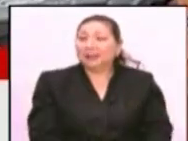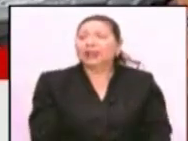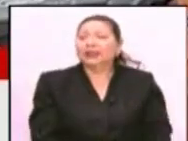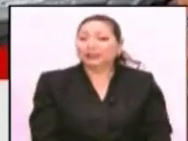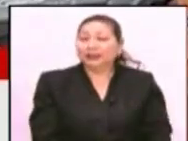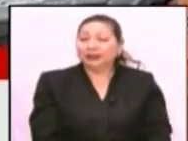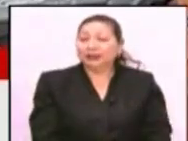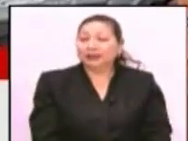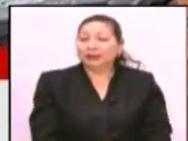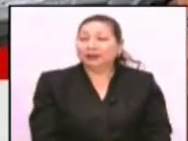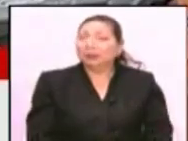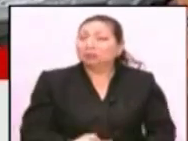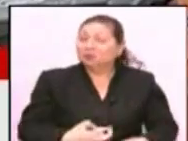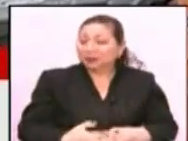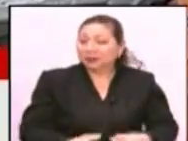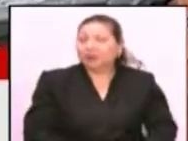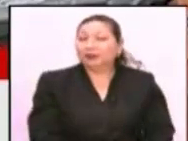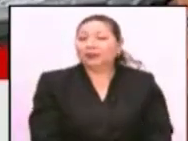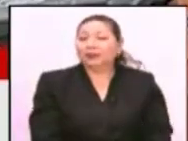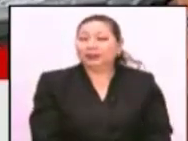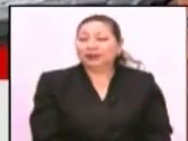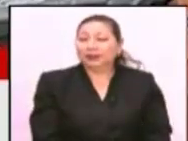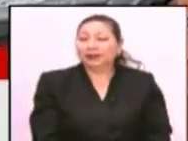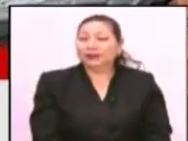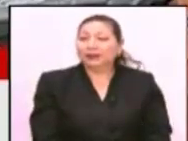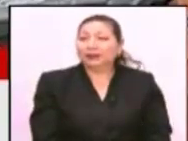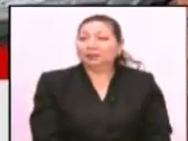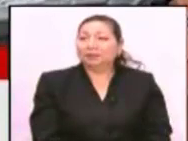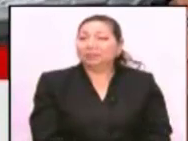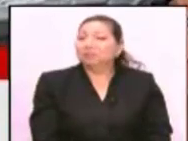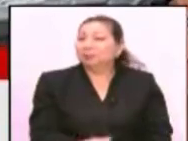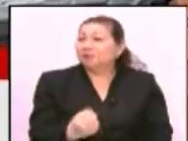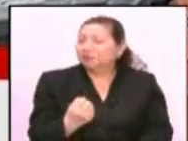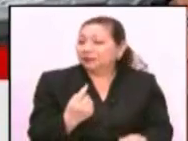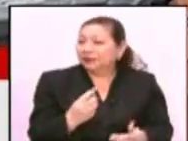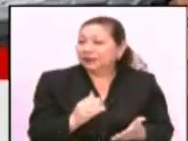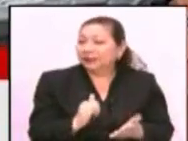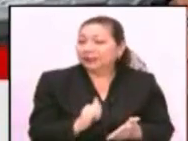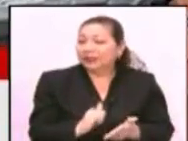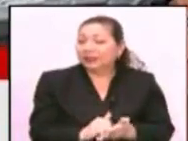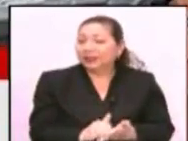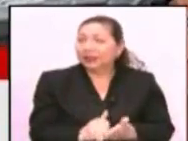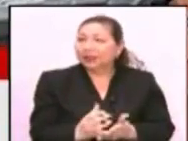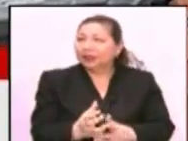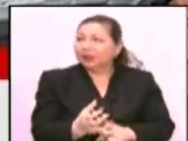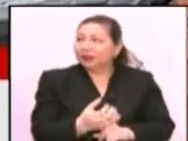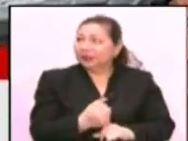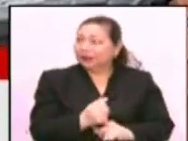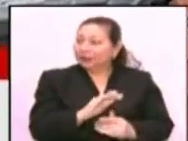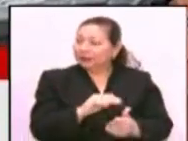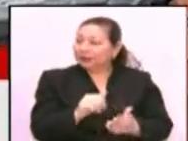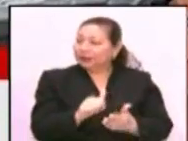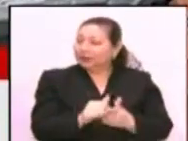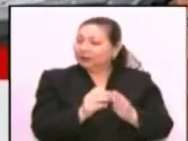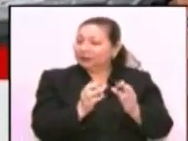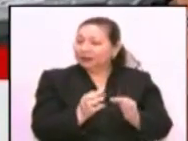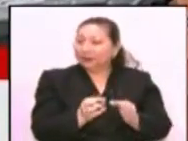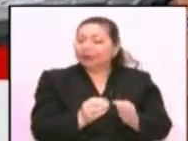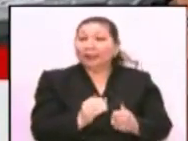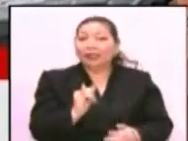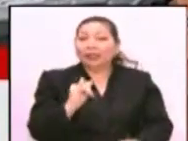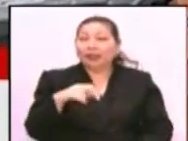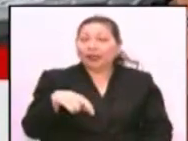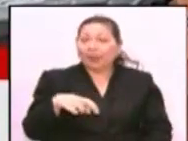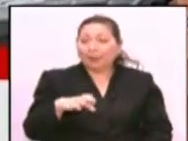tema muy productivo. Nos hemos comprometido, presidente, recuperar todos los penales que pasen definitivamente al